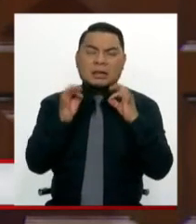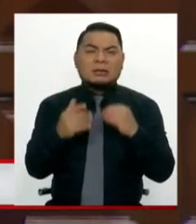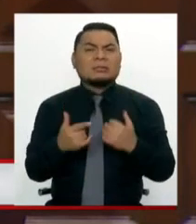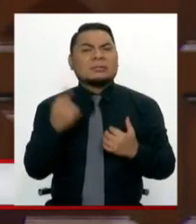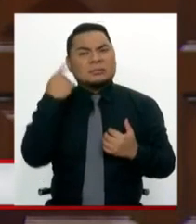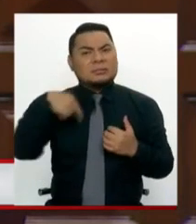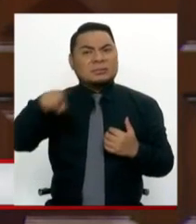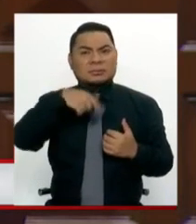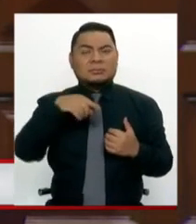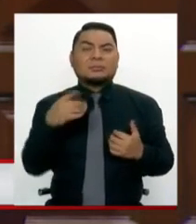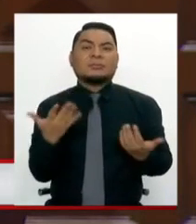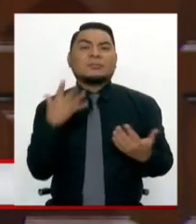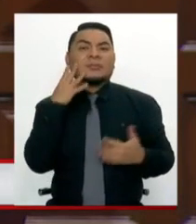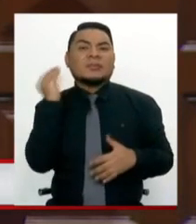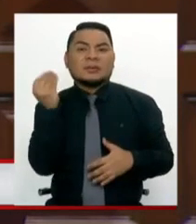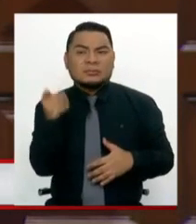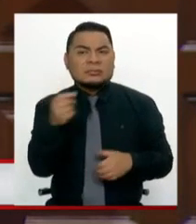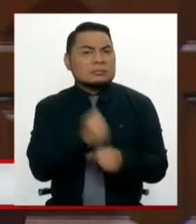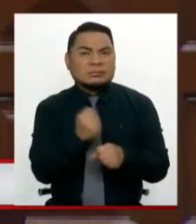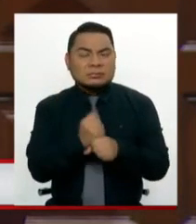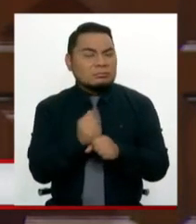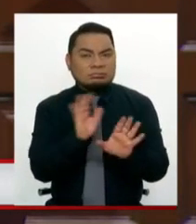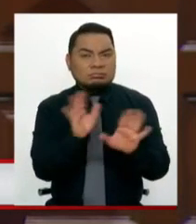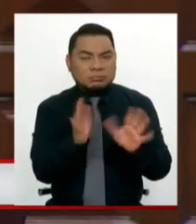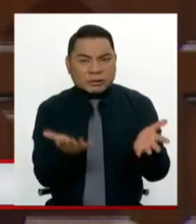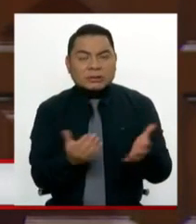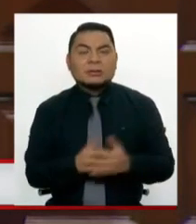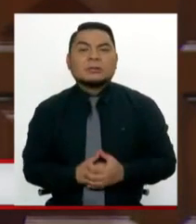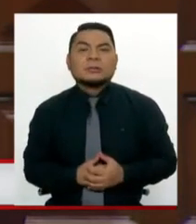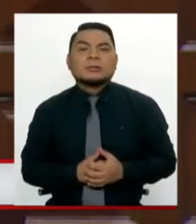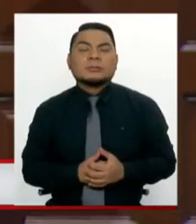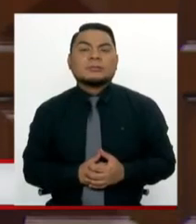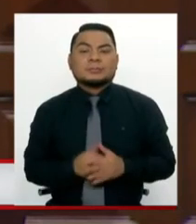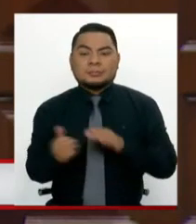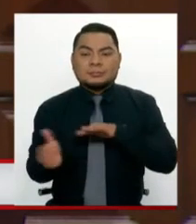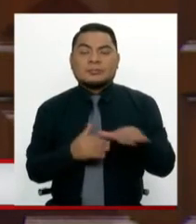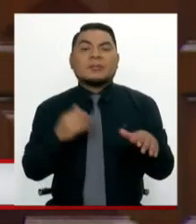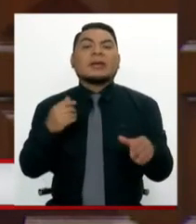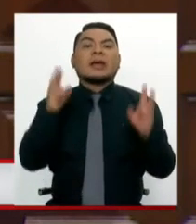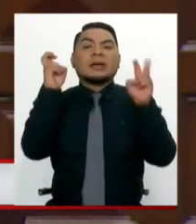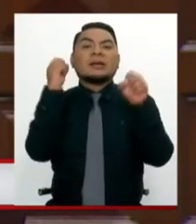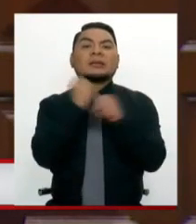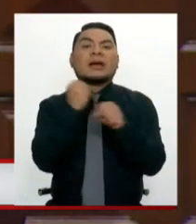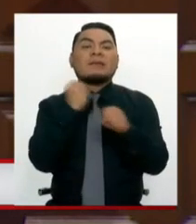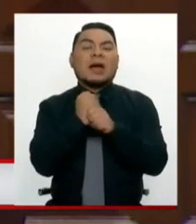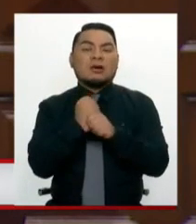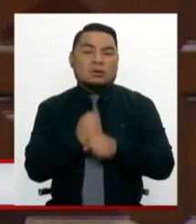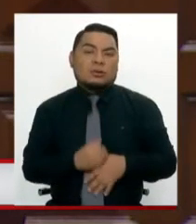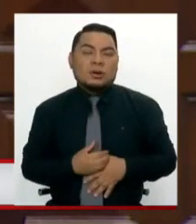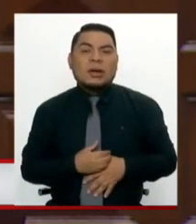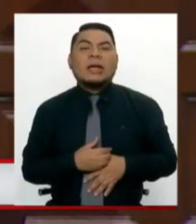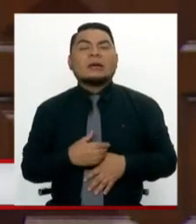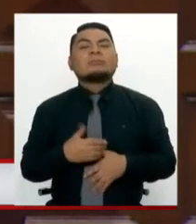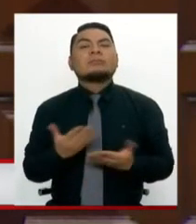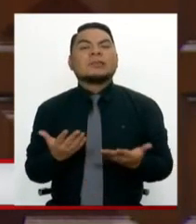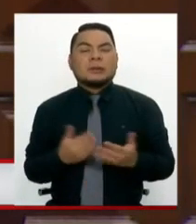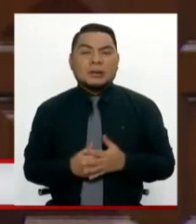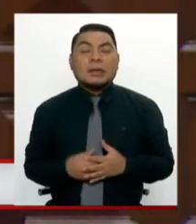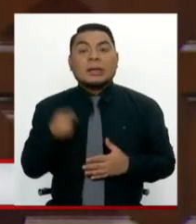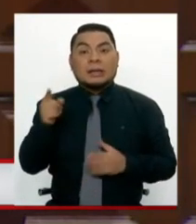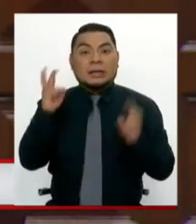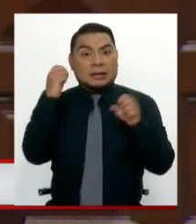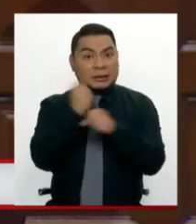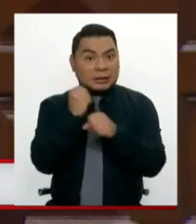nocivas para nuestras adolescentes que trabajan. Trabajo y promoción del empleo. En el sector